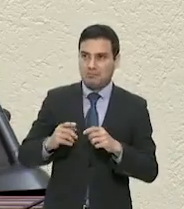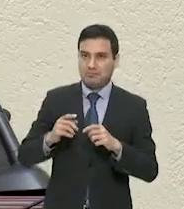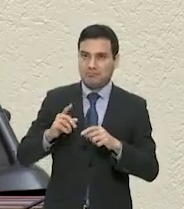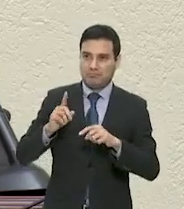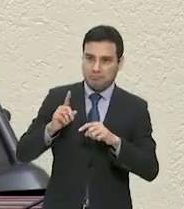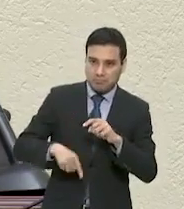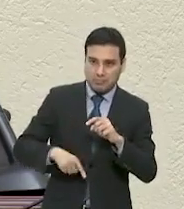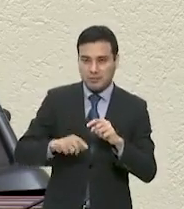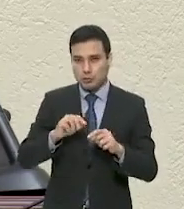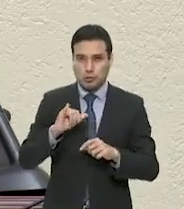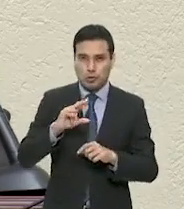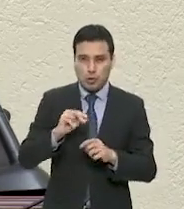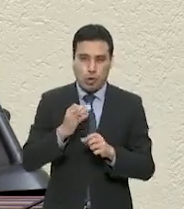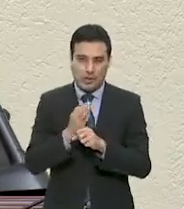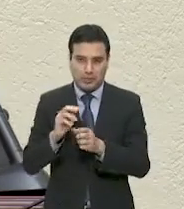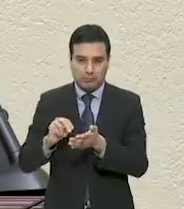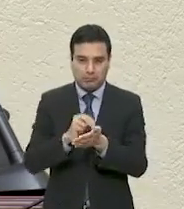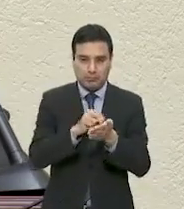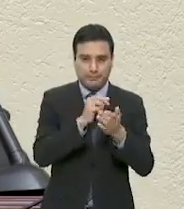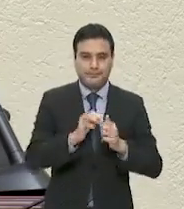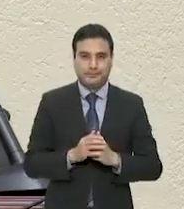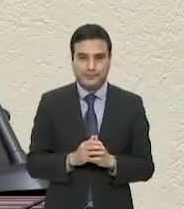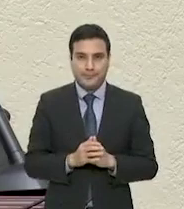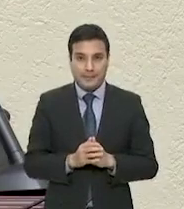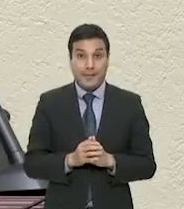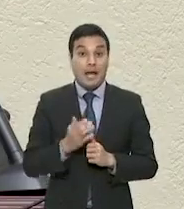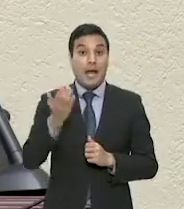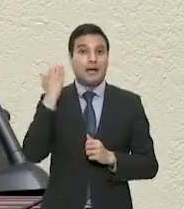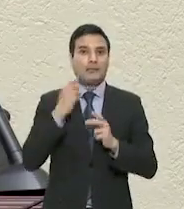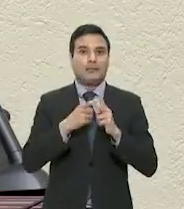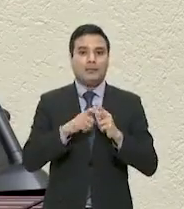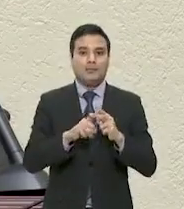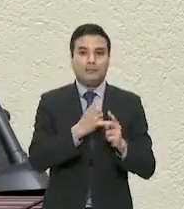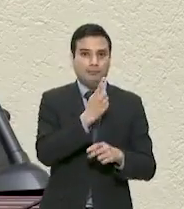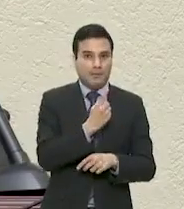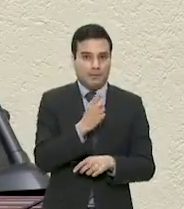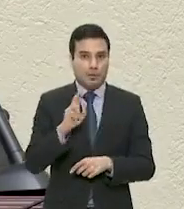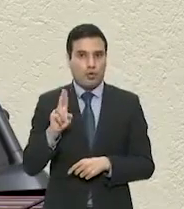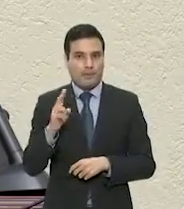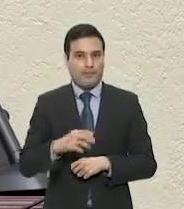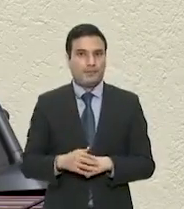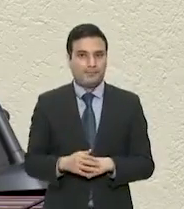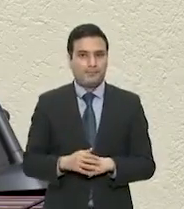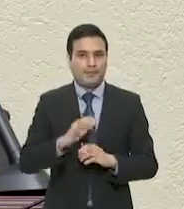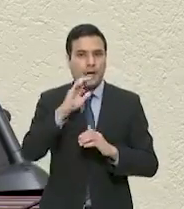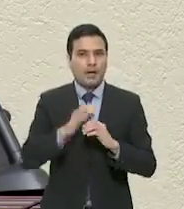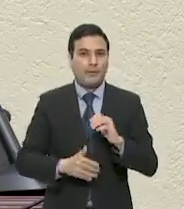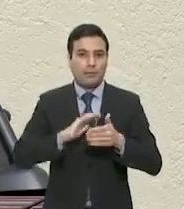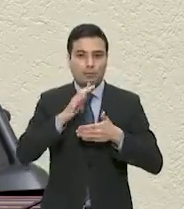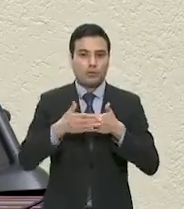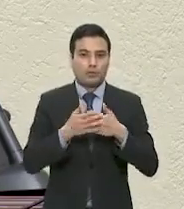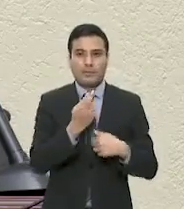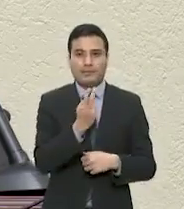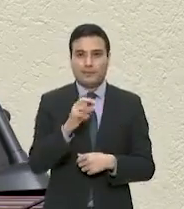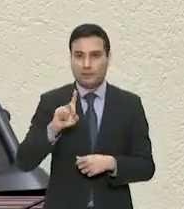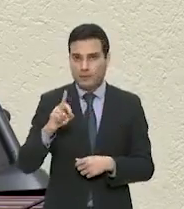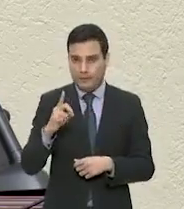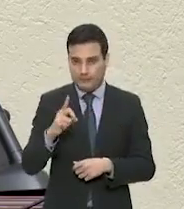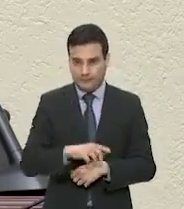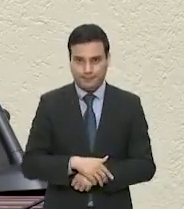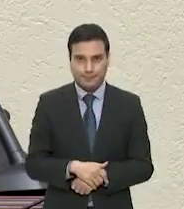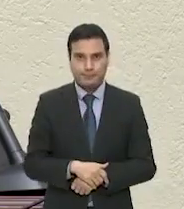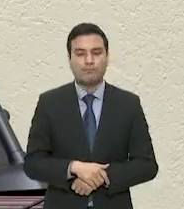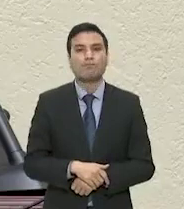pedido a la confianza un procedimiento que inició el pasado primero de noviembre y que concluirá el próximo 25 de diciembre